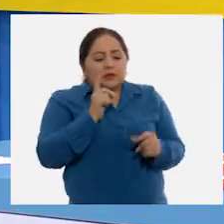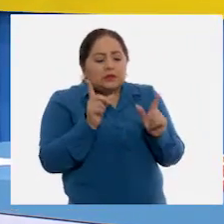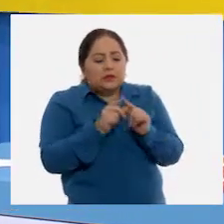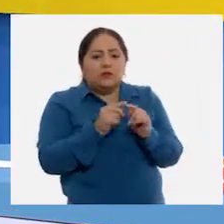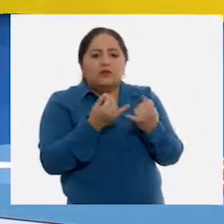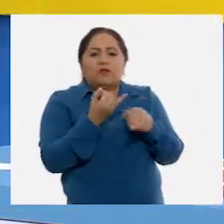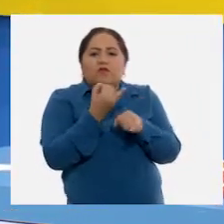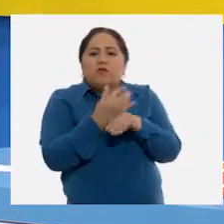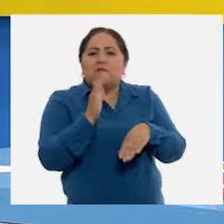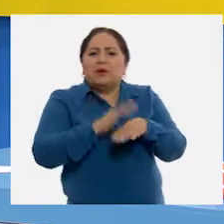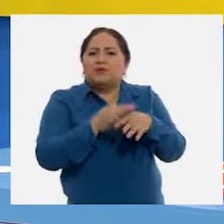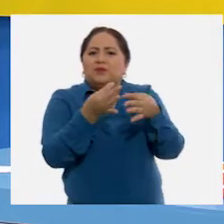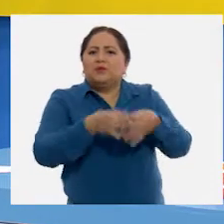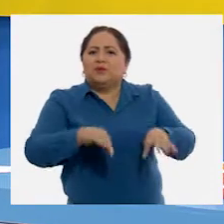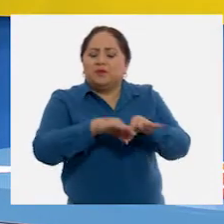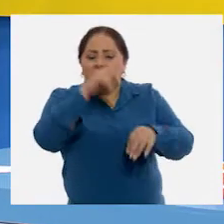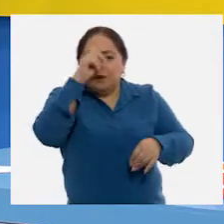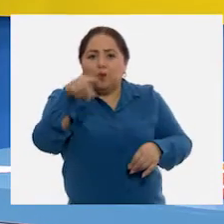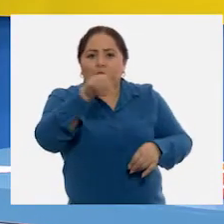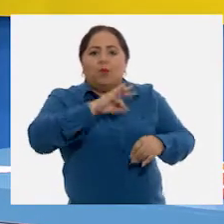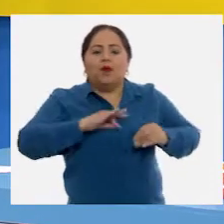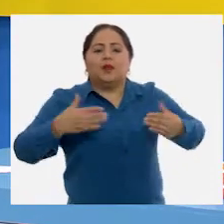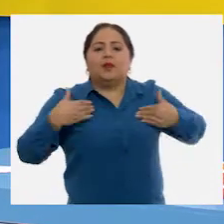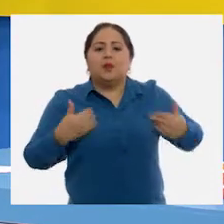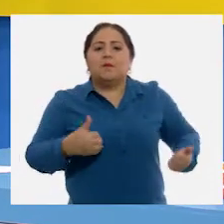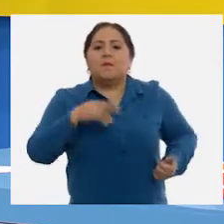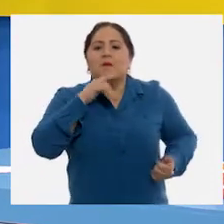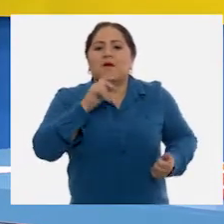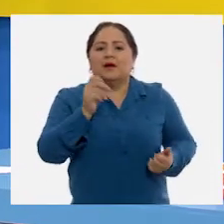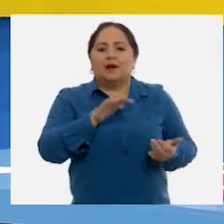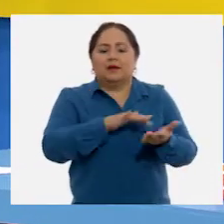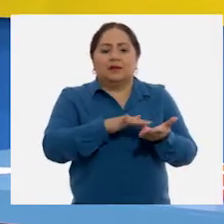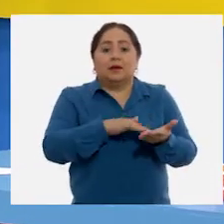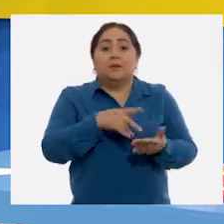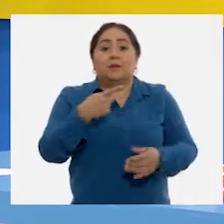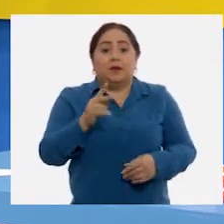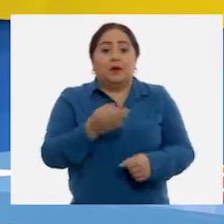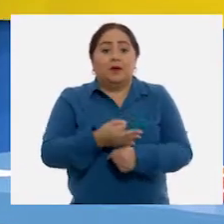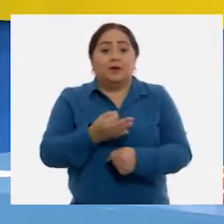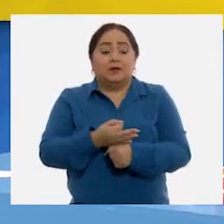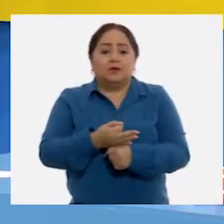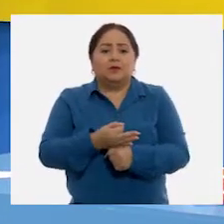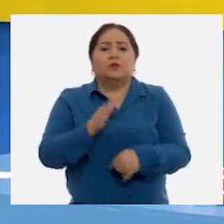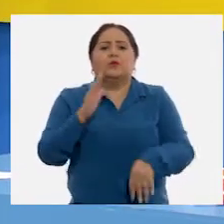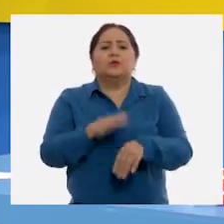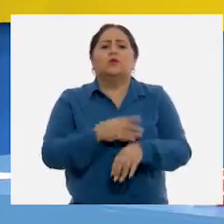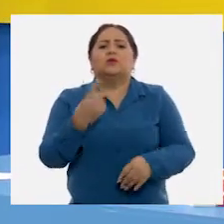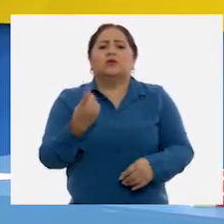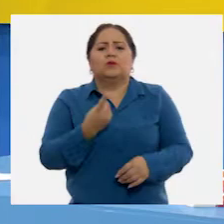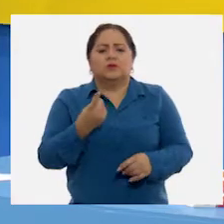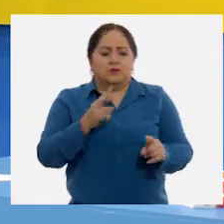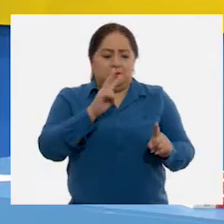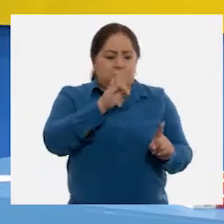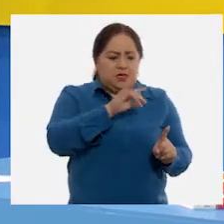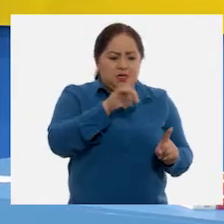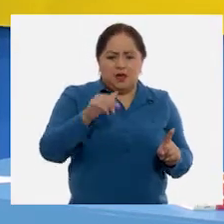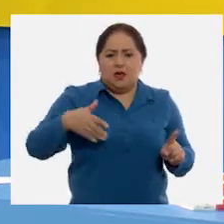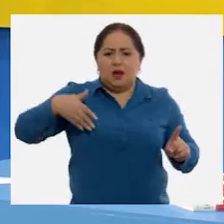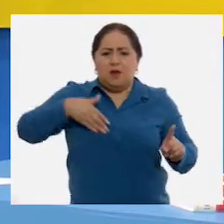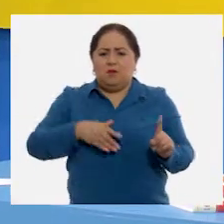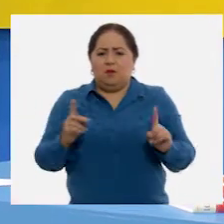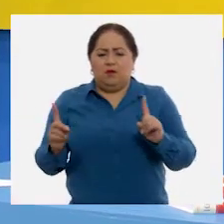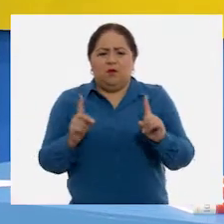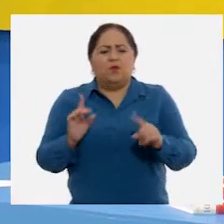información adecuada para comprender mejor lo que leemos. En este caso, ¿por qué comparar a Villa con Napoleón